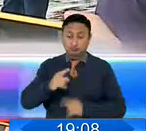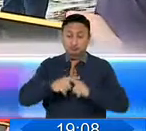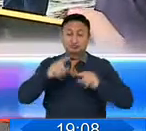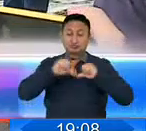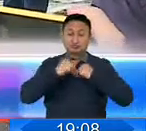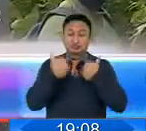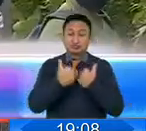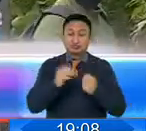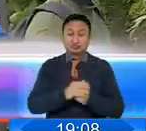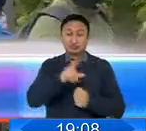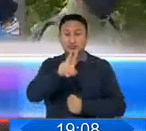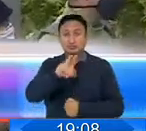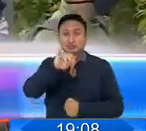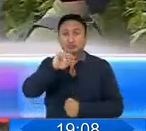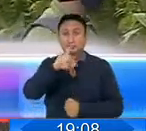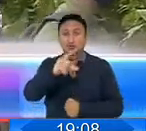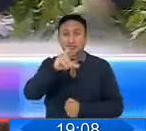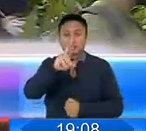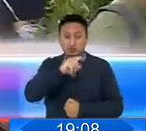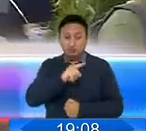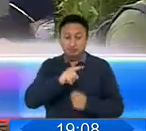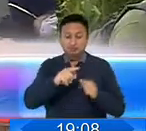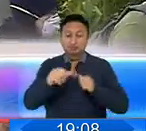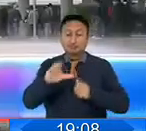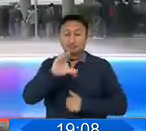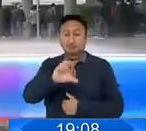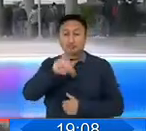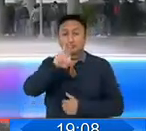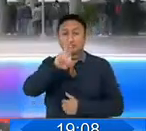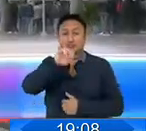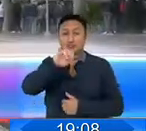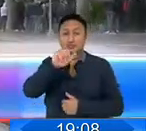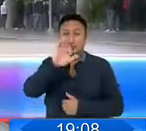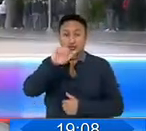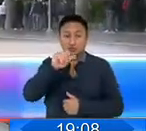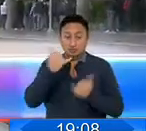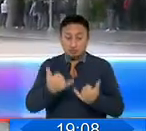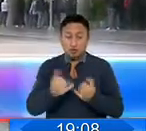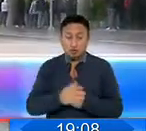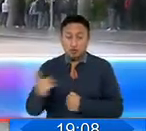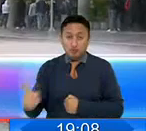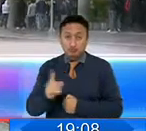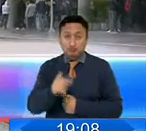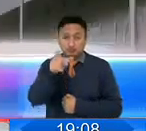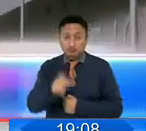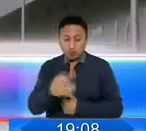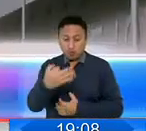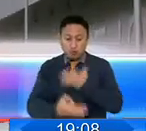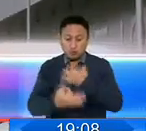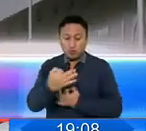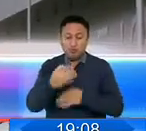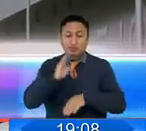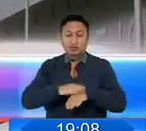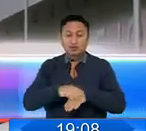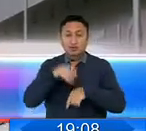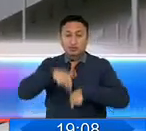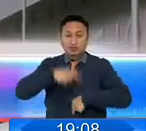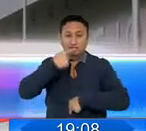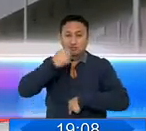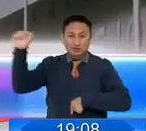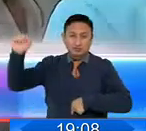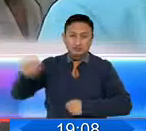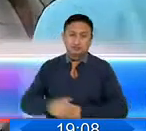y su ex asesor cristian gonzález hoy son sentados en el banquillo de los acusados por el delito de rebelión